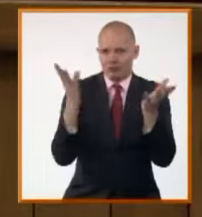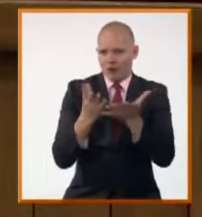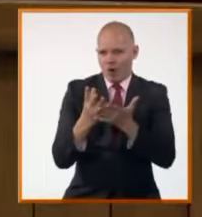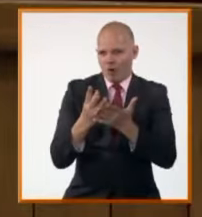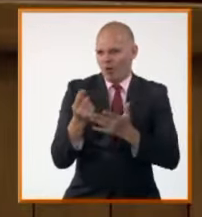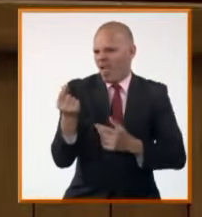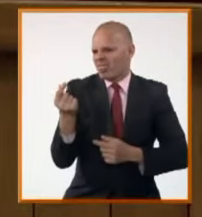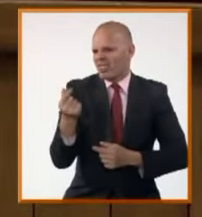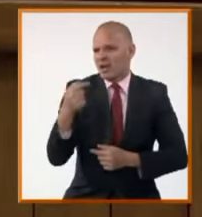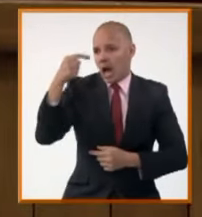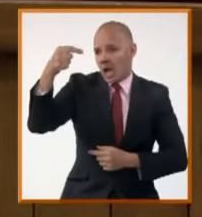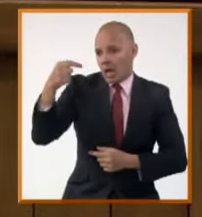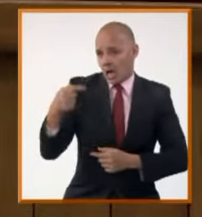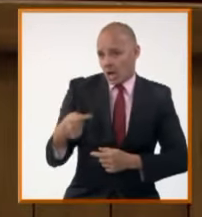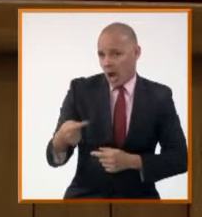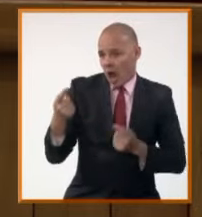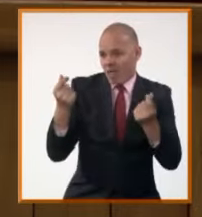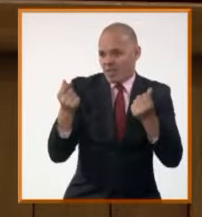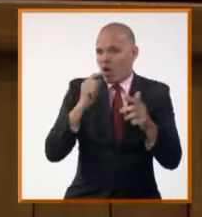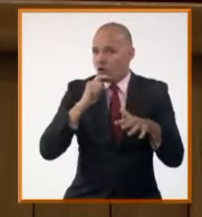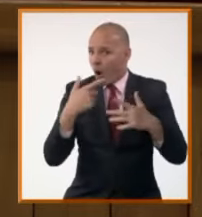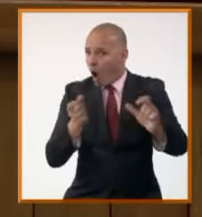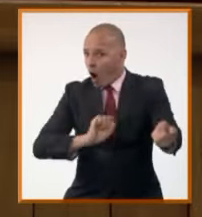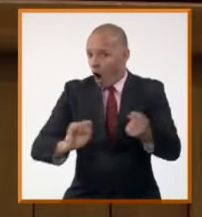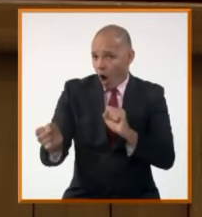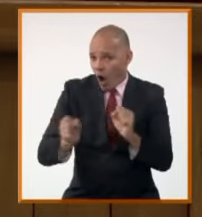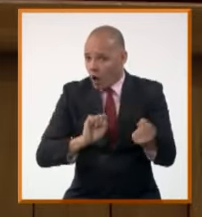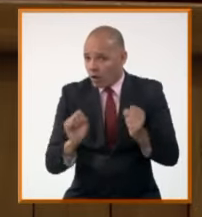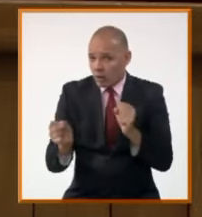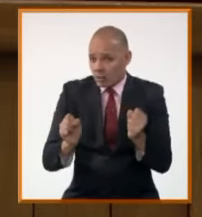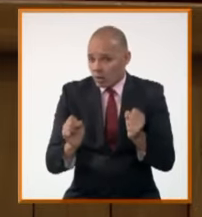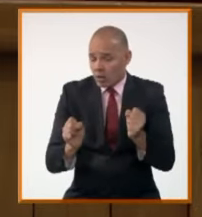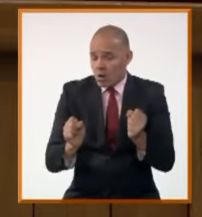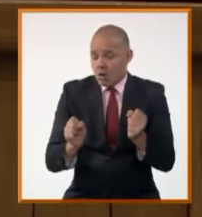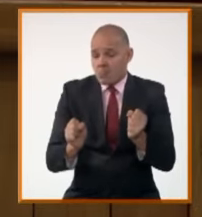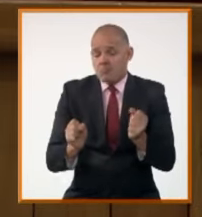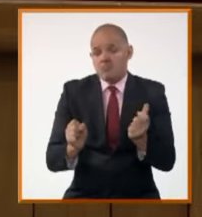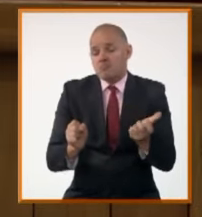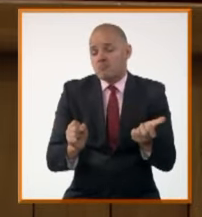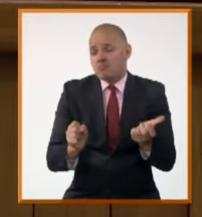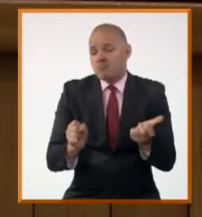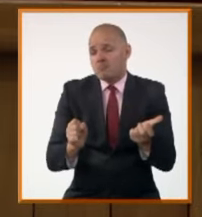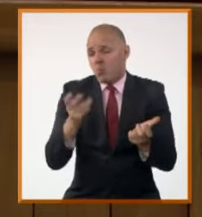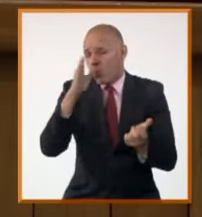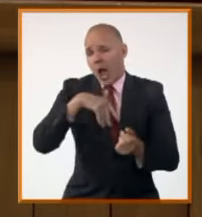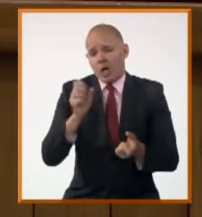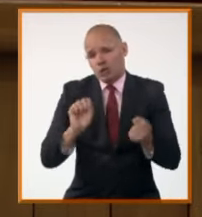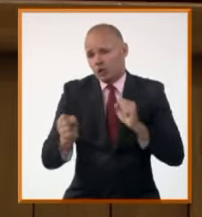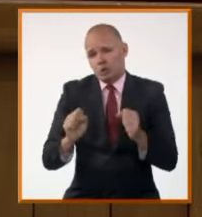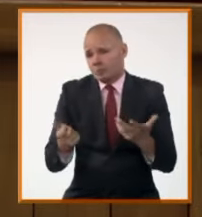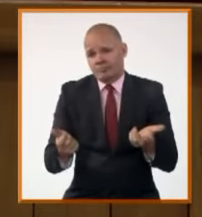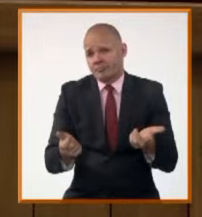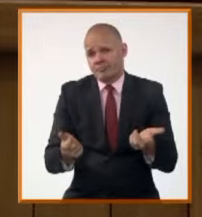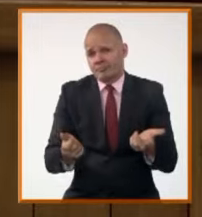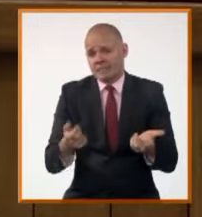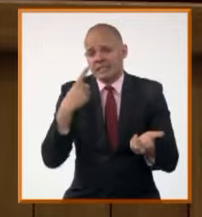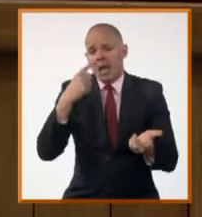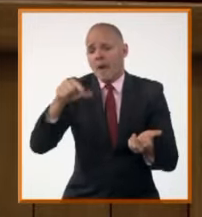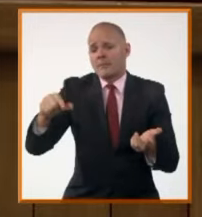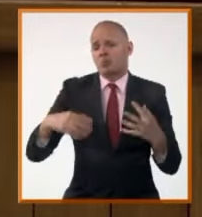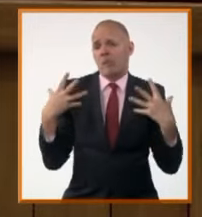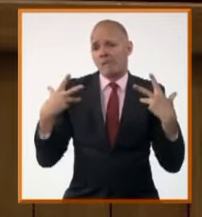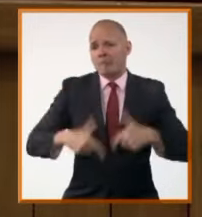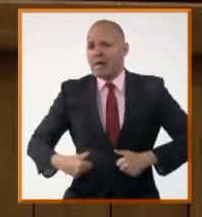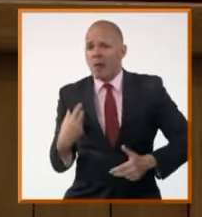impacta en las grandes insatisfacciones de nuestro pueblo. Insuficiencia en el funcionamiento